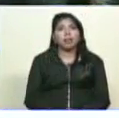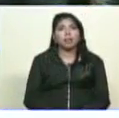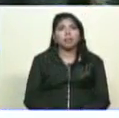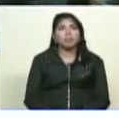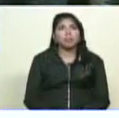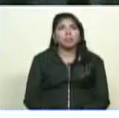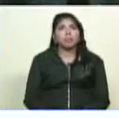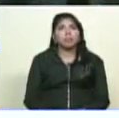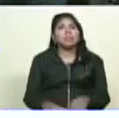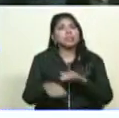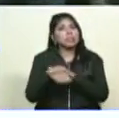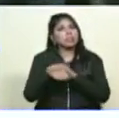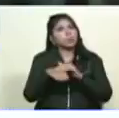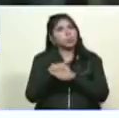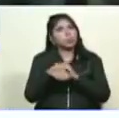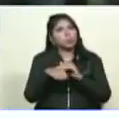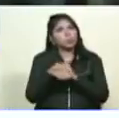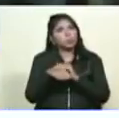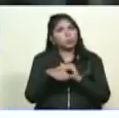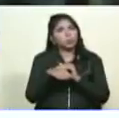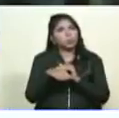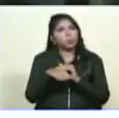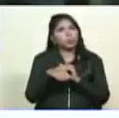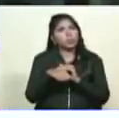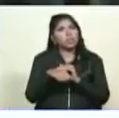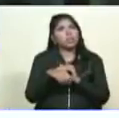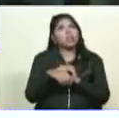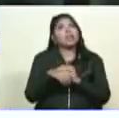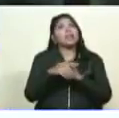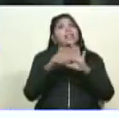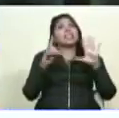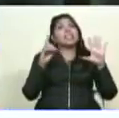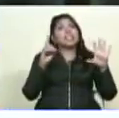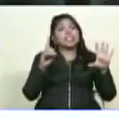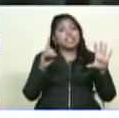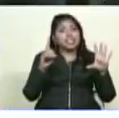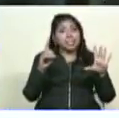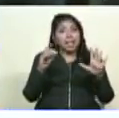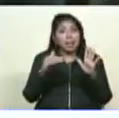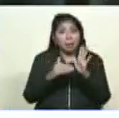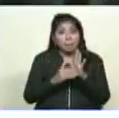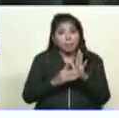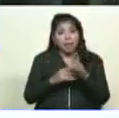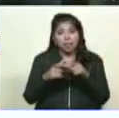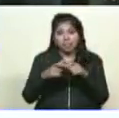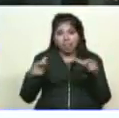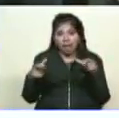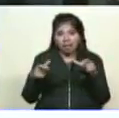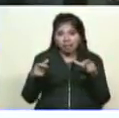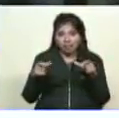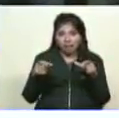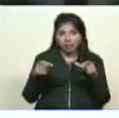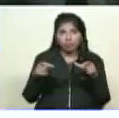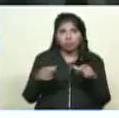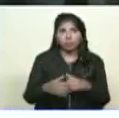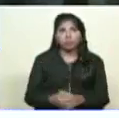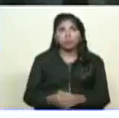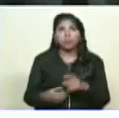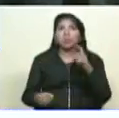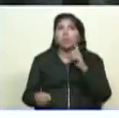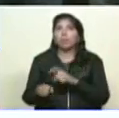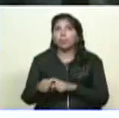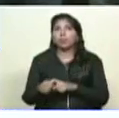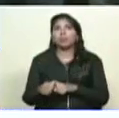Perdón, 6.000 jóvenes que reciben su tarjeta productiva y se incorporan al plan Chamba